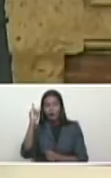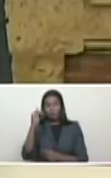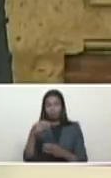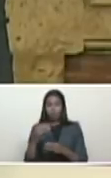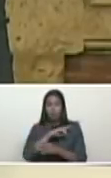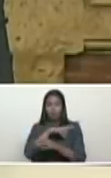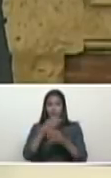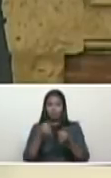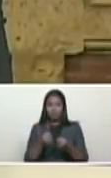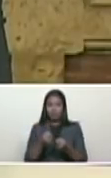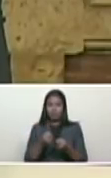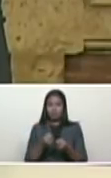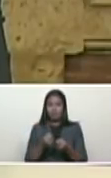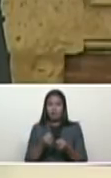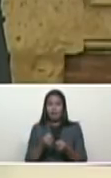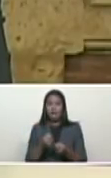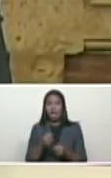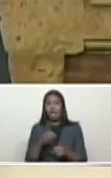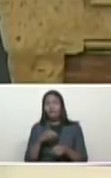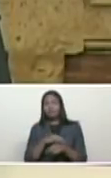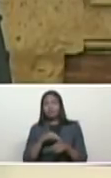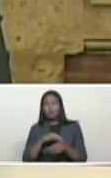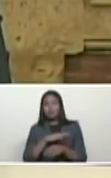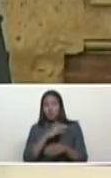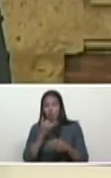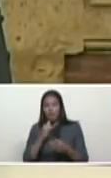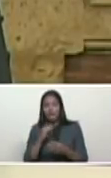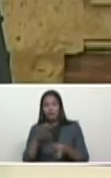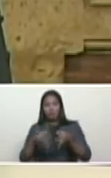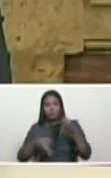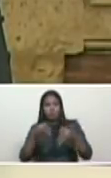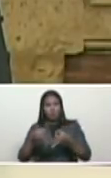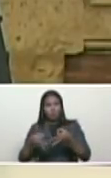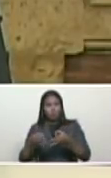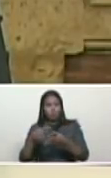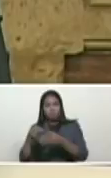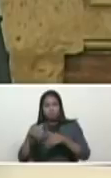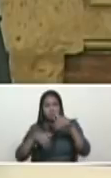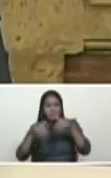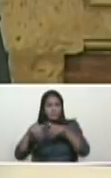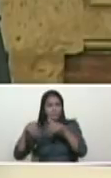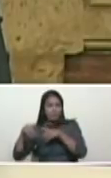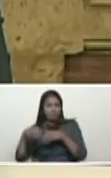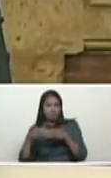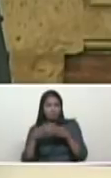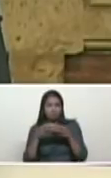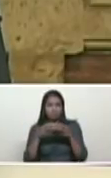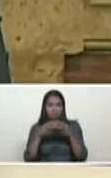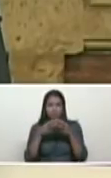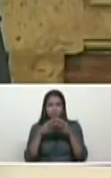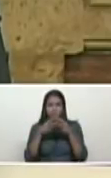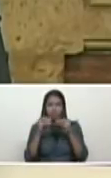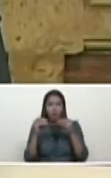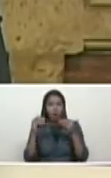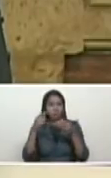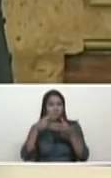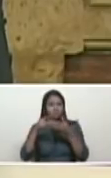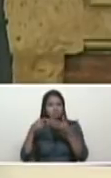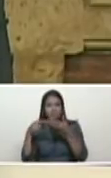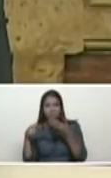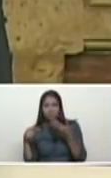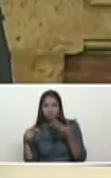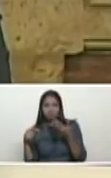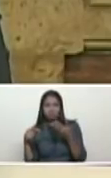el poder constituyente en el poder judicial en el poder electoral en el poder ciudadano en el poder ejecutivo